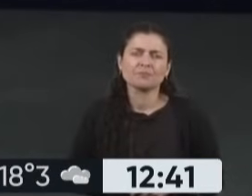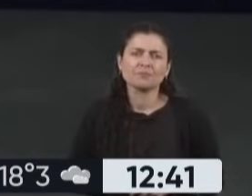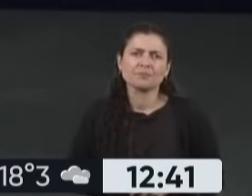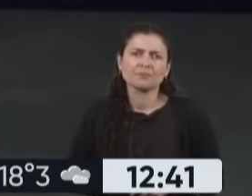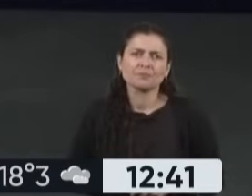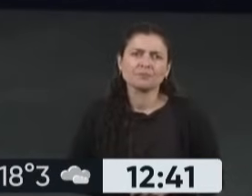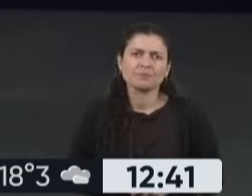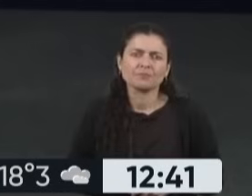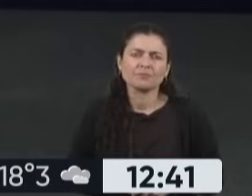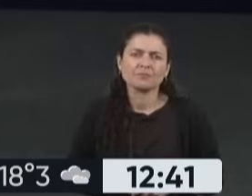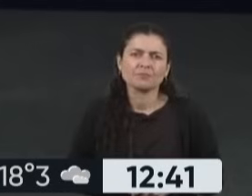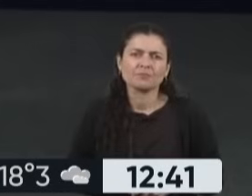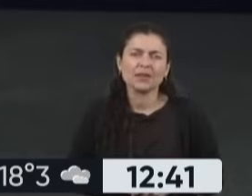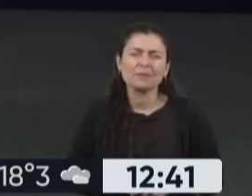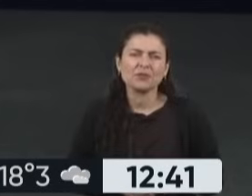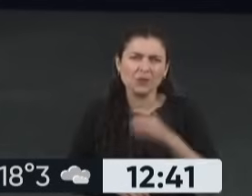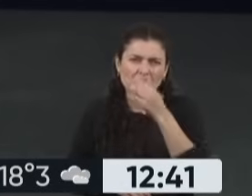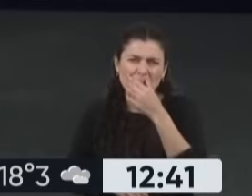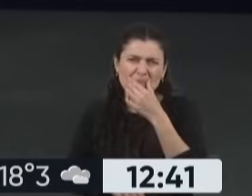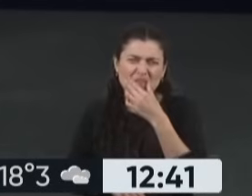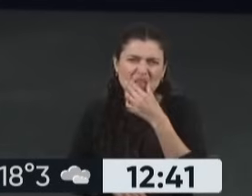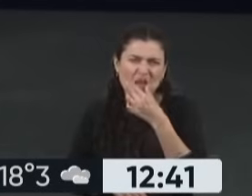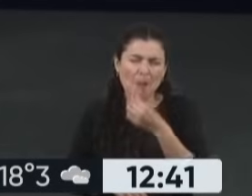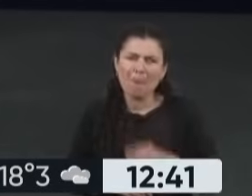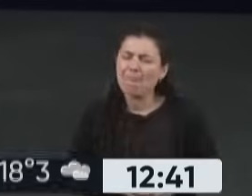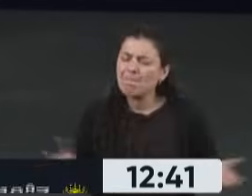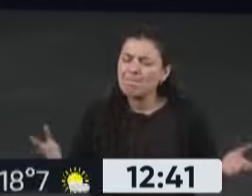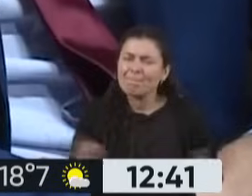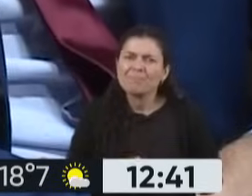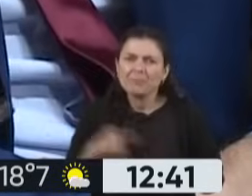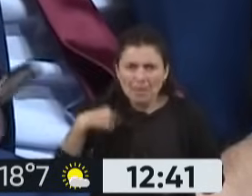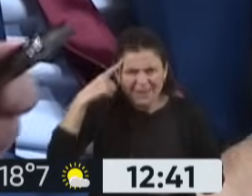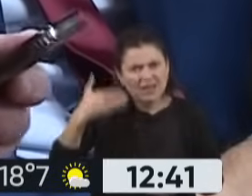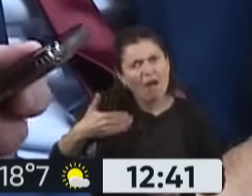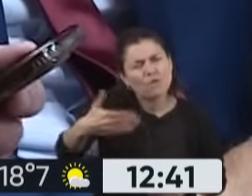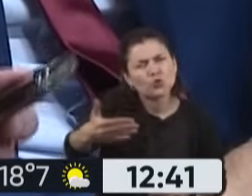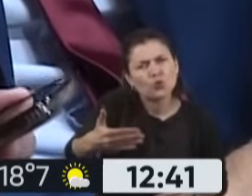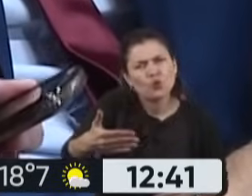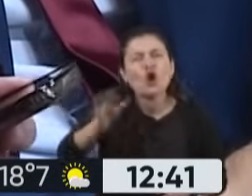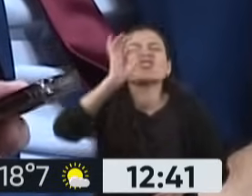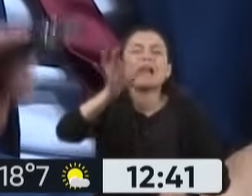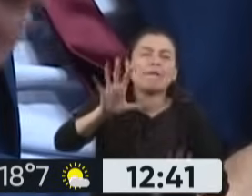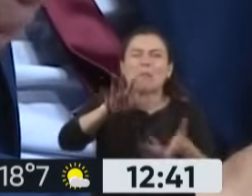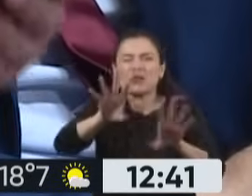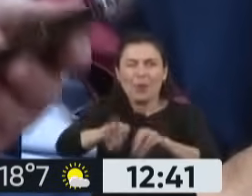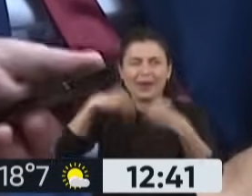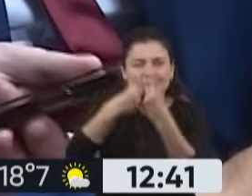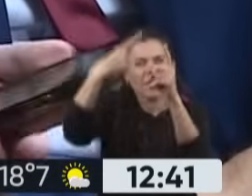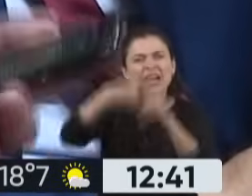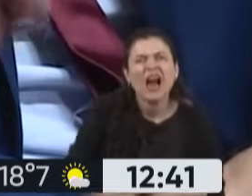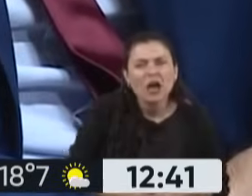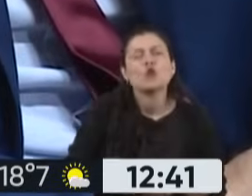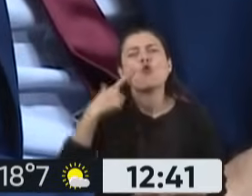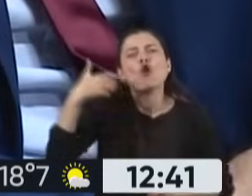Volvemos a molestar otra vez. Digo, por un lado, no hay una proyección de cuánto puede ser el éxito del plan para que ingresen las